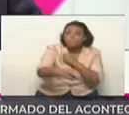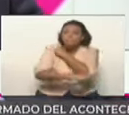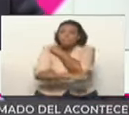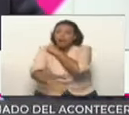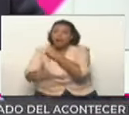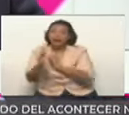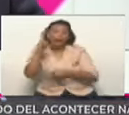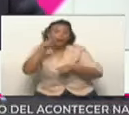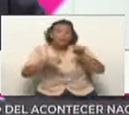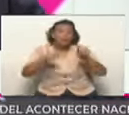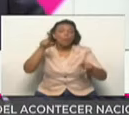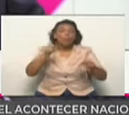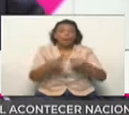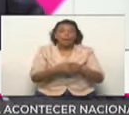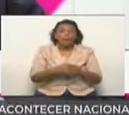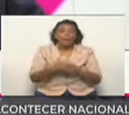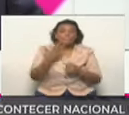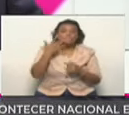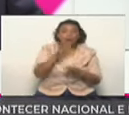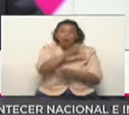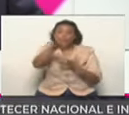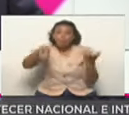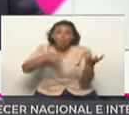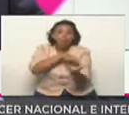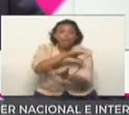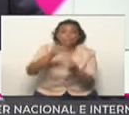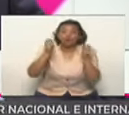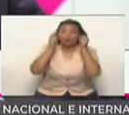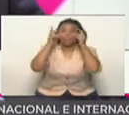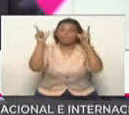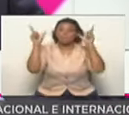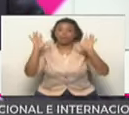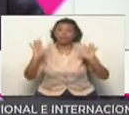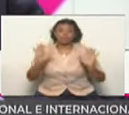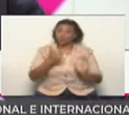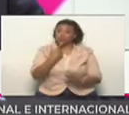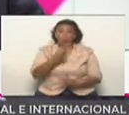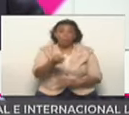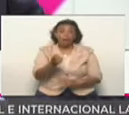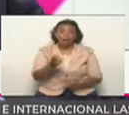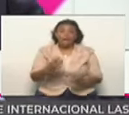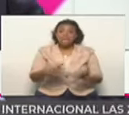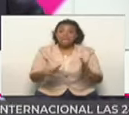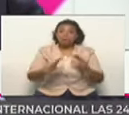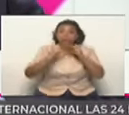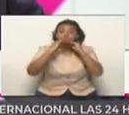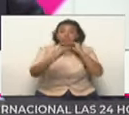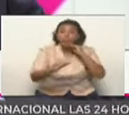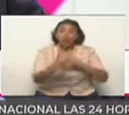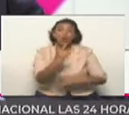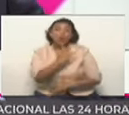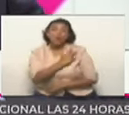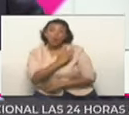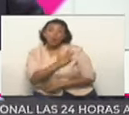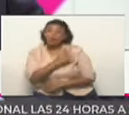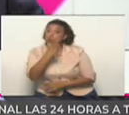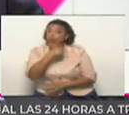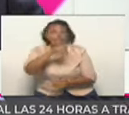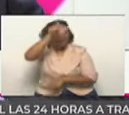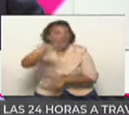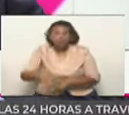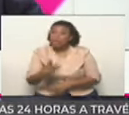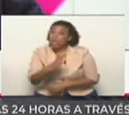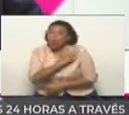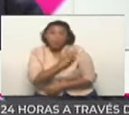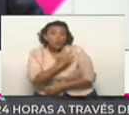había alguno, para que entonces te llegara de sorpresa. Y la ausencia de Lula justamente